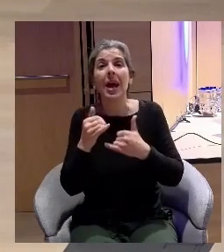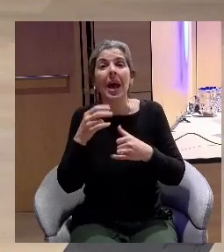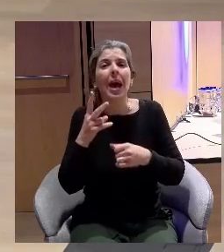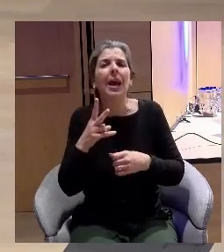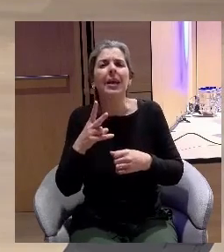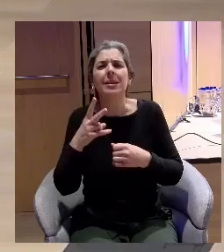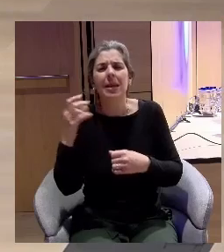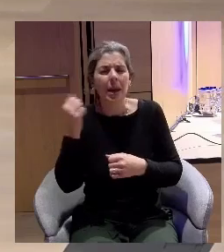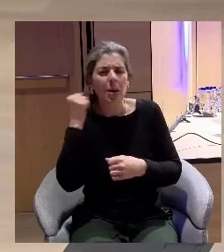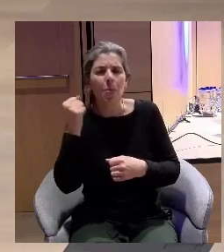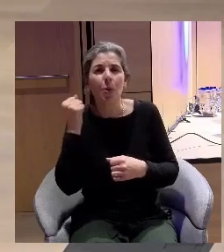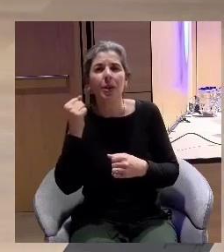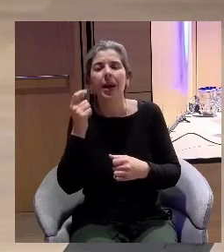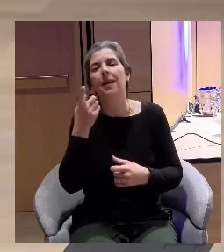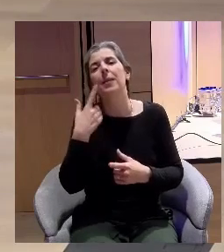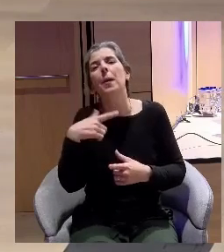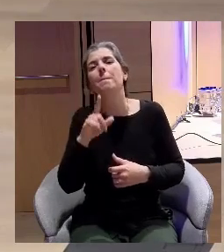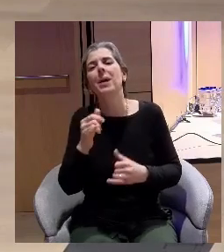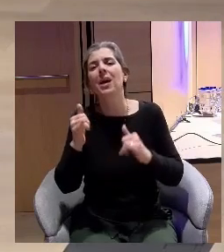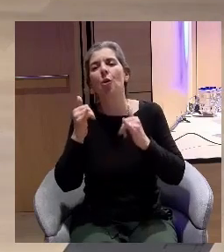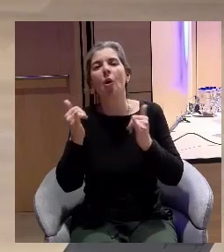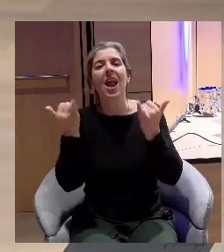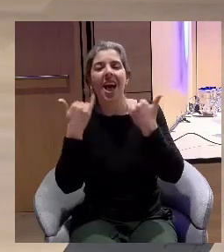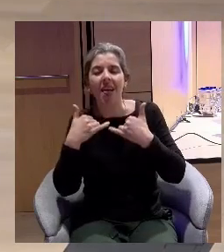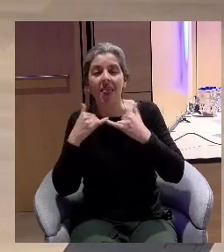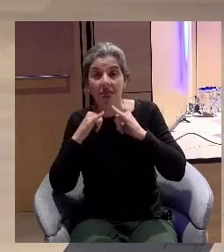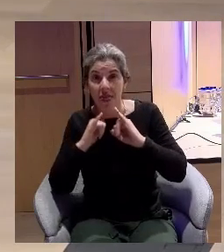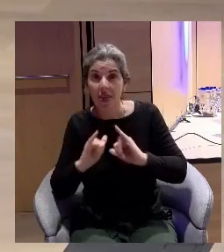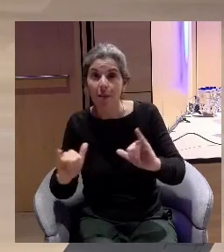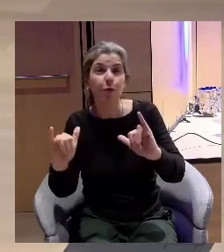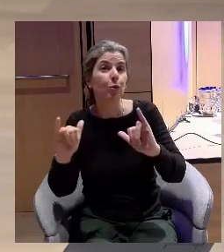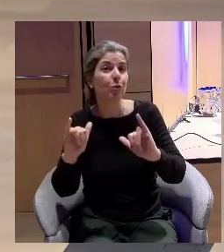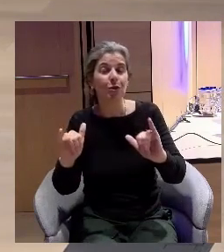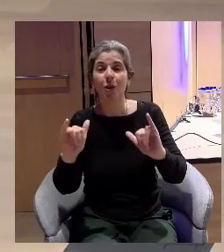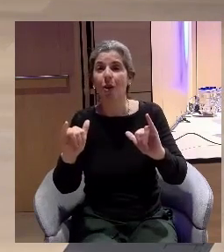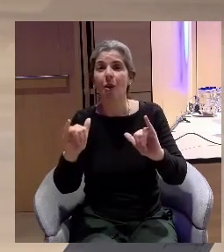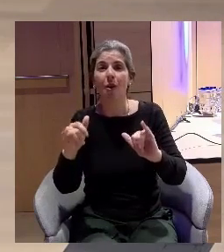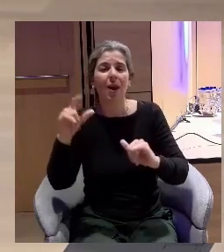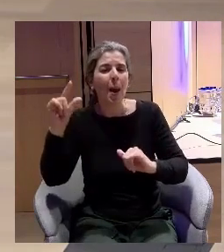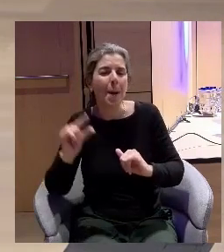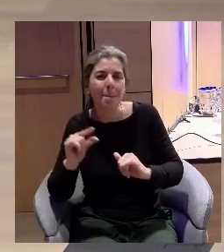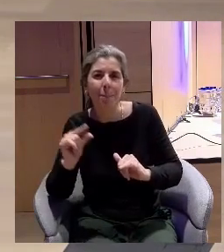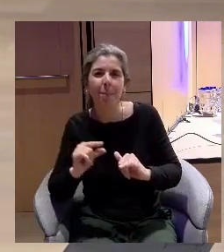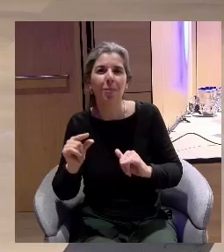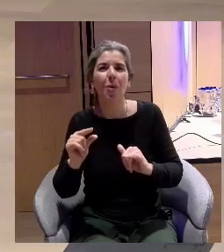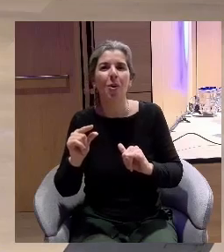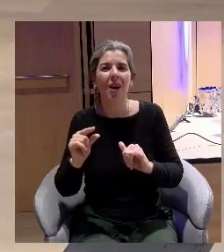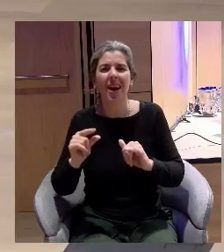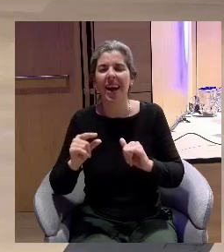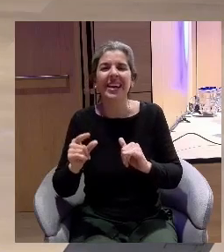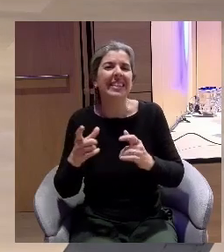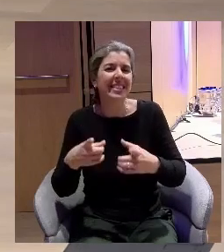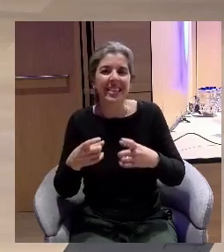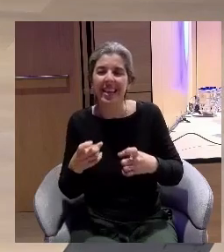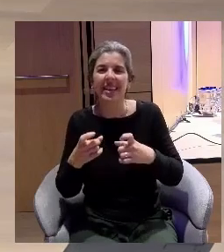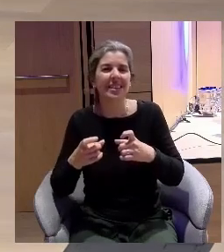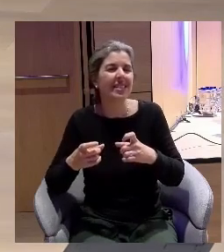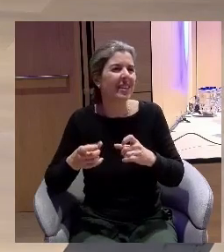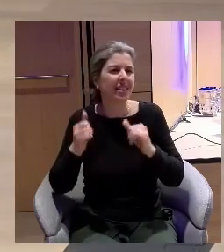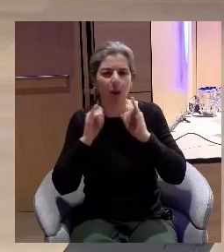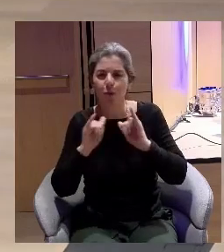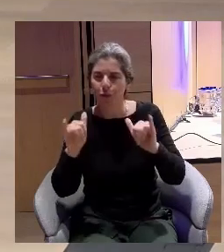hay suficiente publicidad o difusión de esa información, sobre todo para qué se puede usar. Somos muy